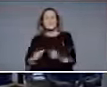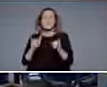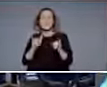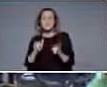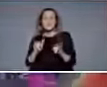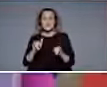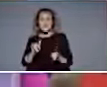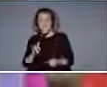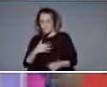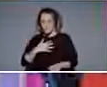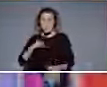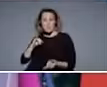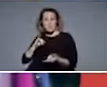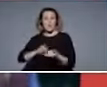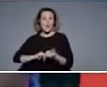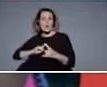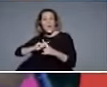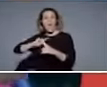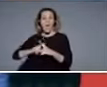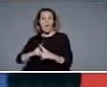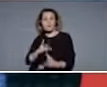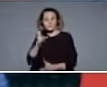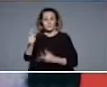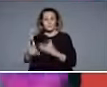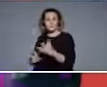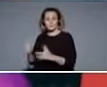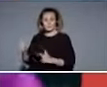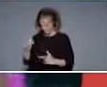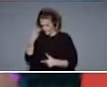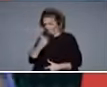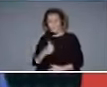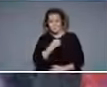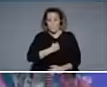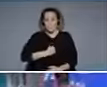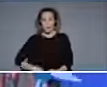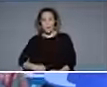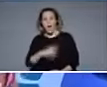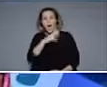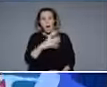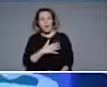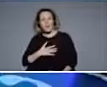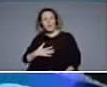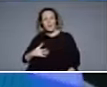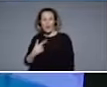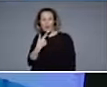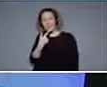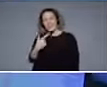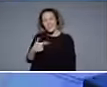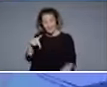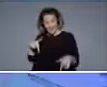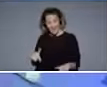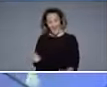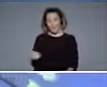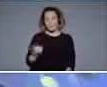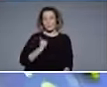Mi exmujer sin nada me dejó. Quiero decirte de aquí